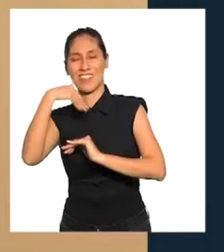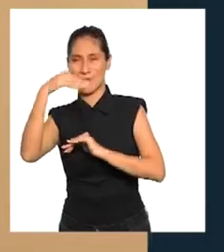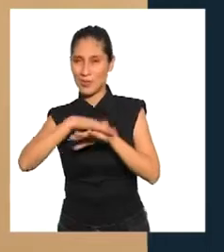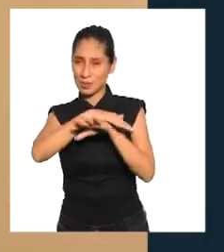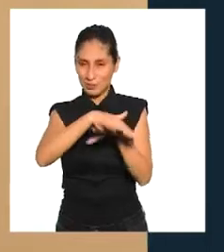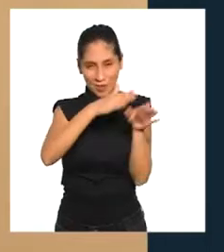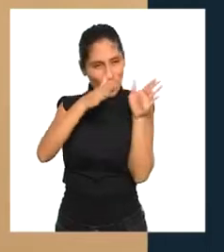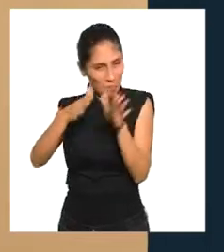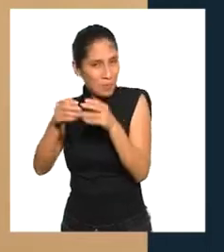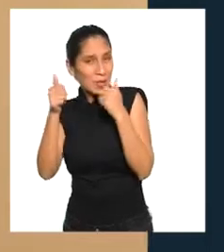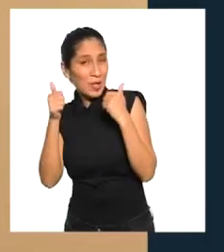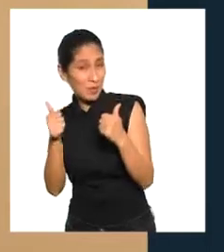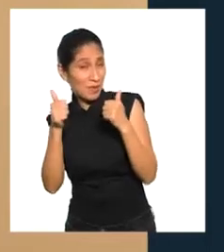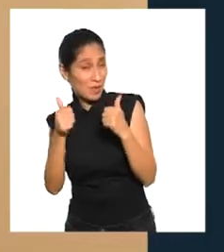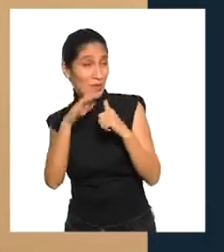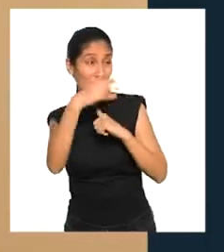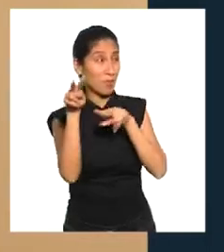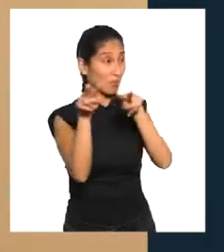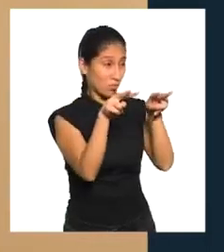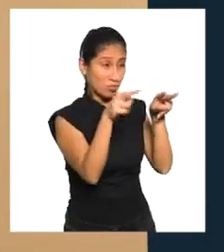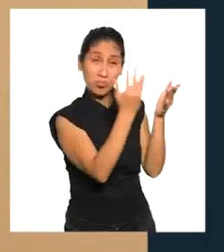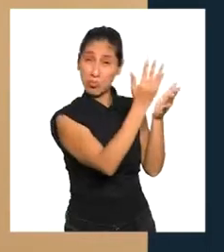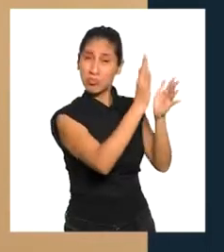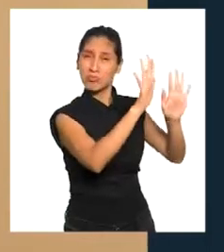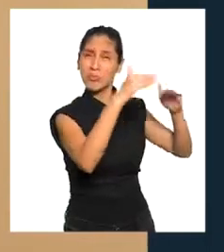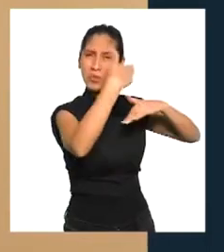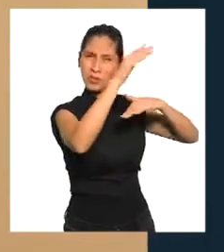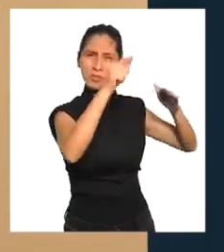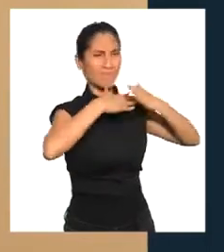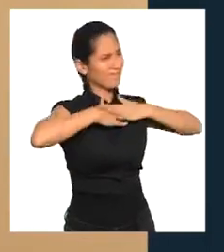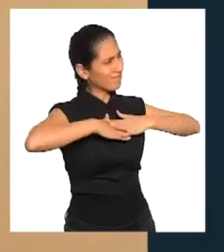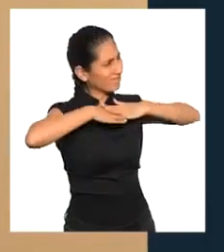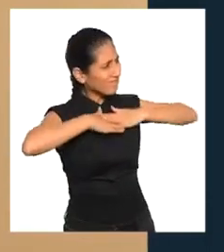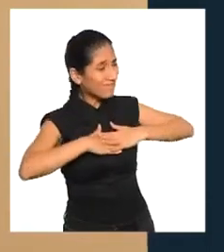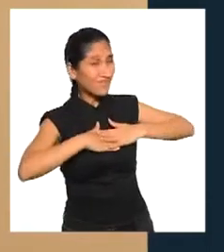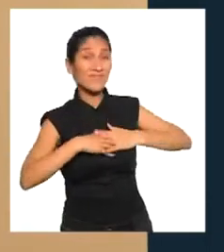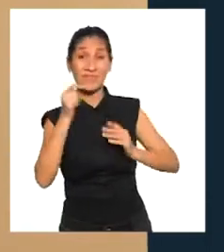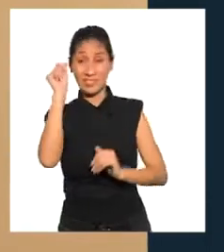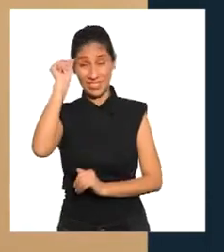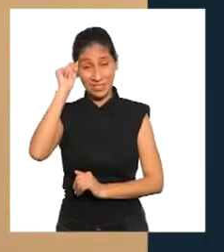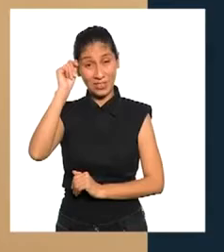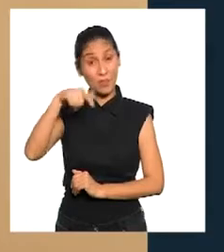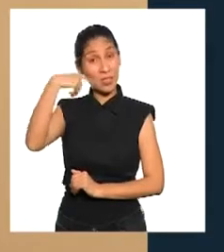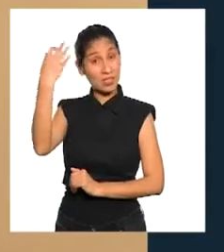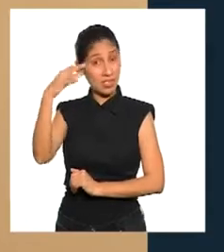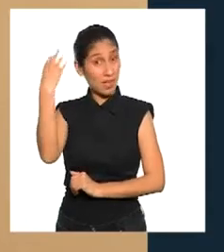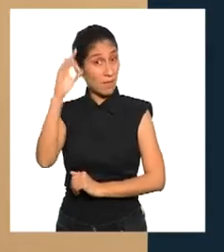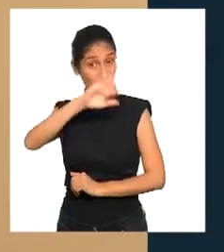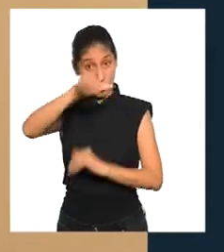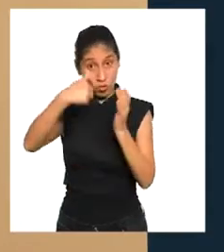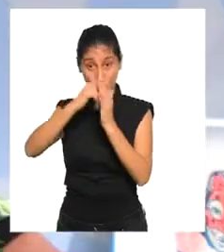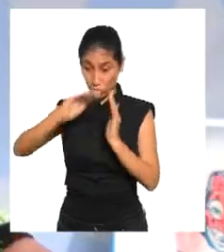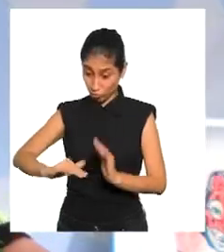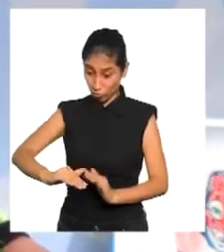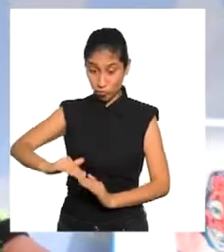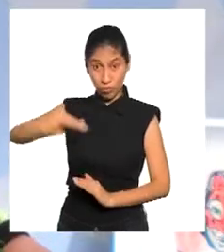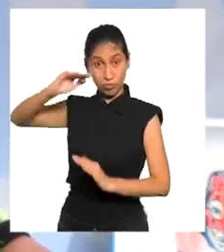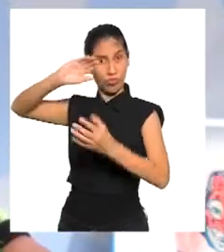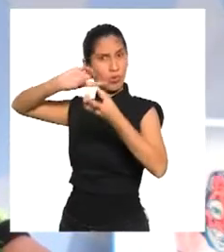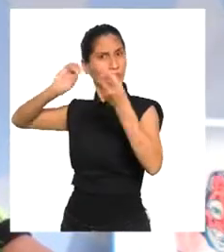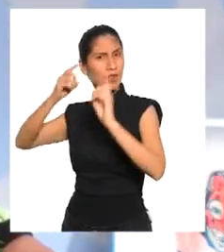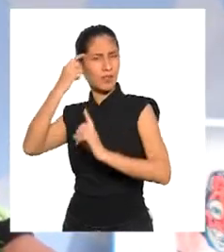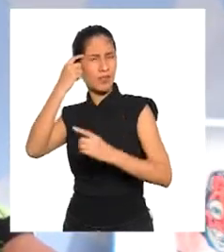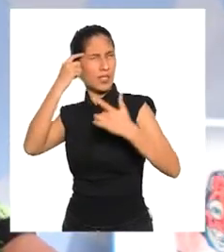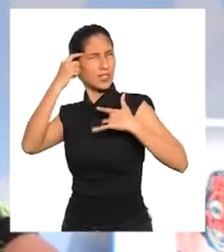conforme crecemos, cambiamos y los retos que se nos presentan varían también. Tienes